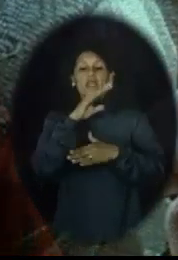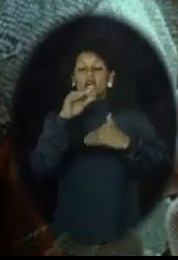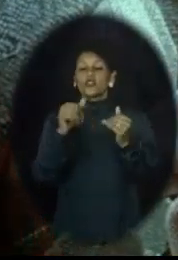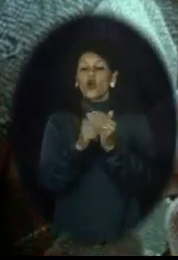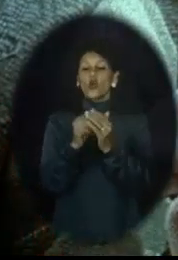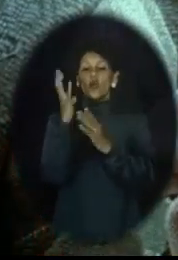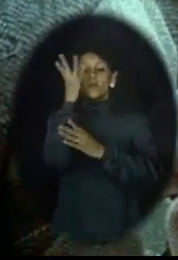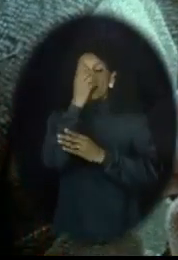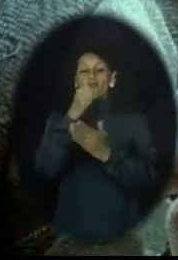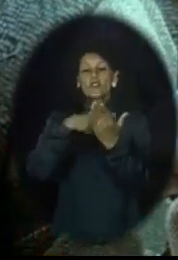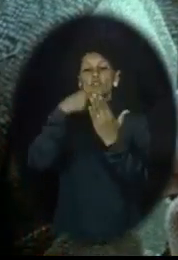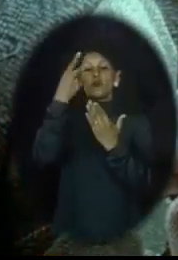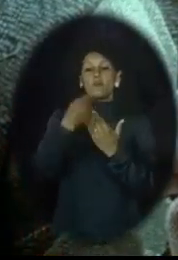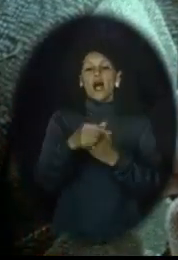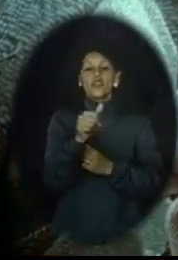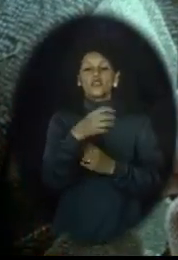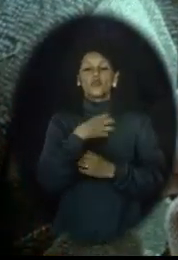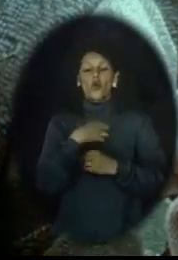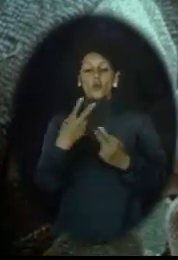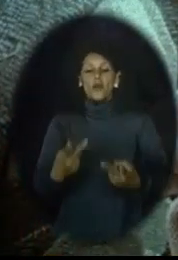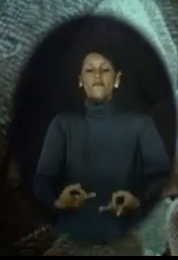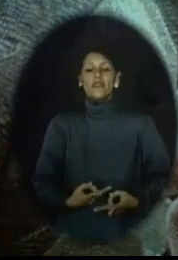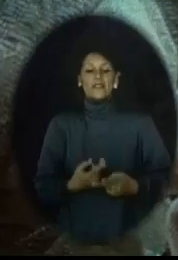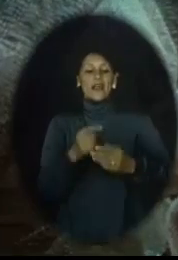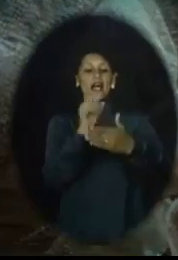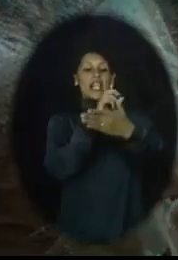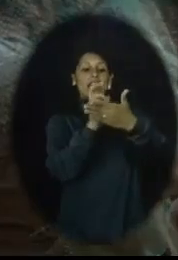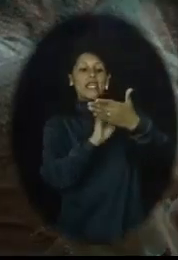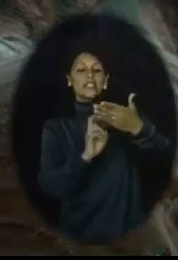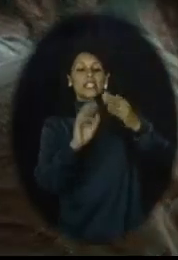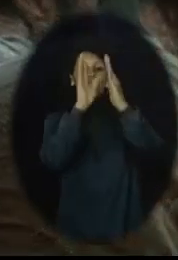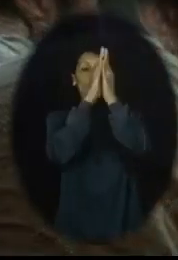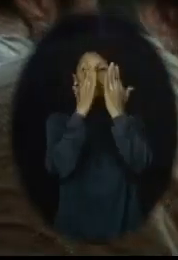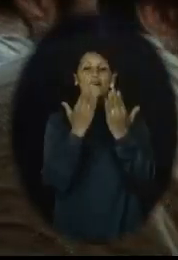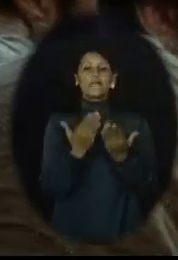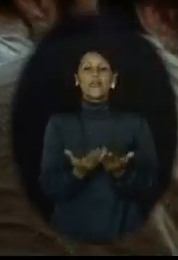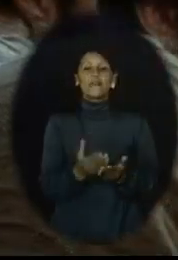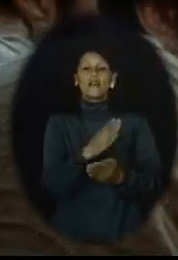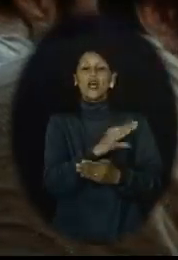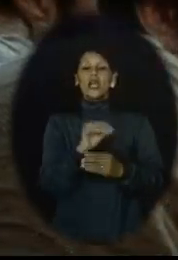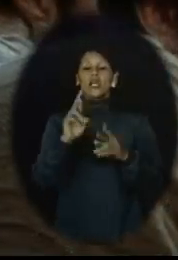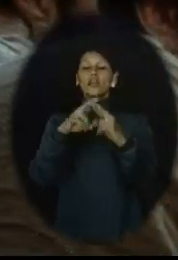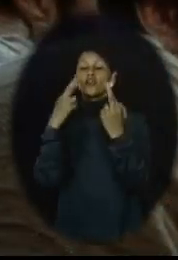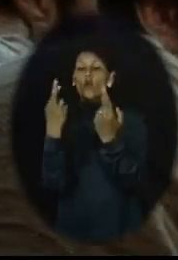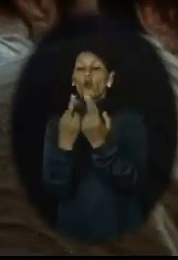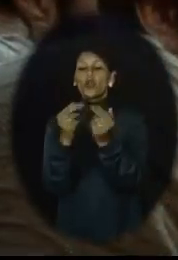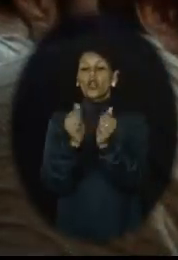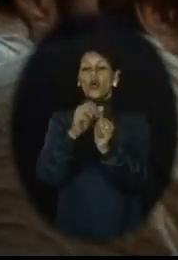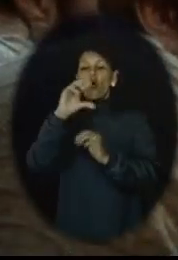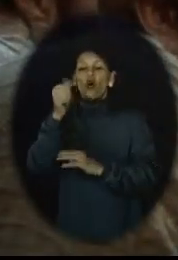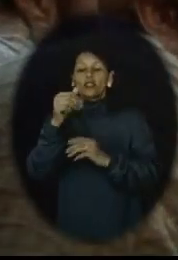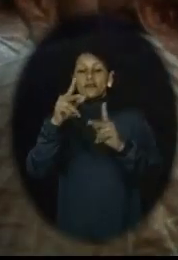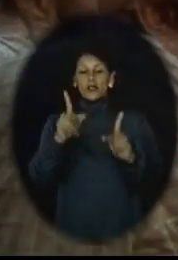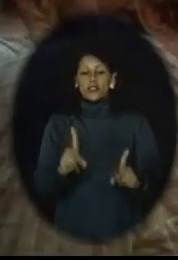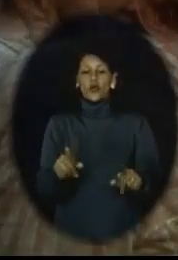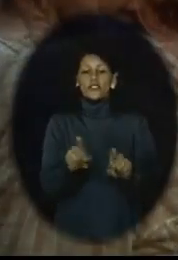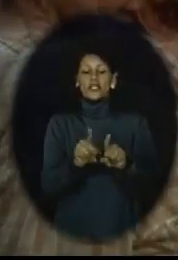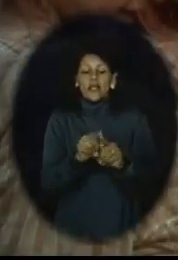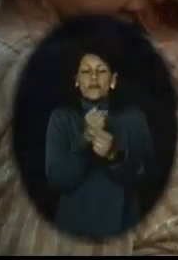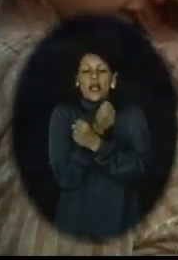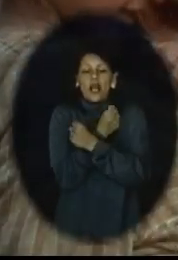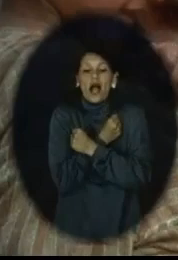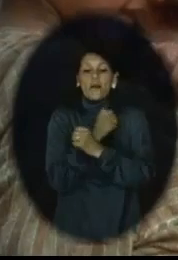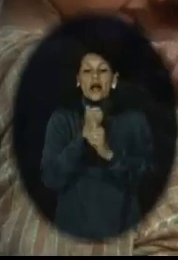Descubre su maravilloso plan para tu vida leyendo las Escrituras y reúnete con otros que lo aman y lo